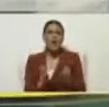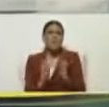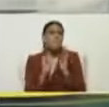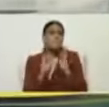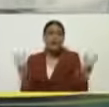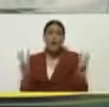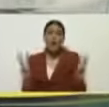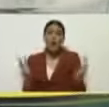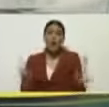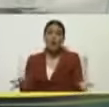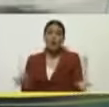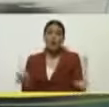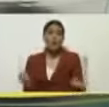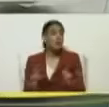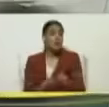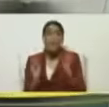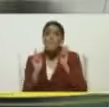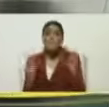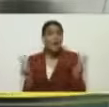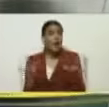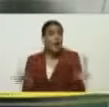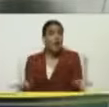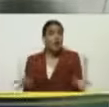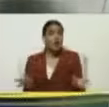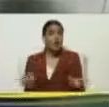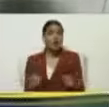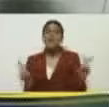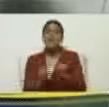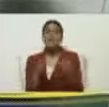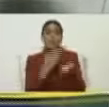pa' peor, como pasó aquí en el 2015.